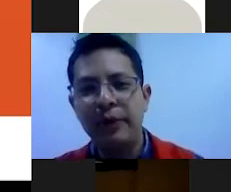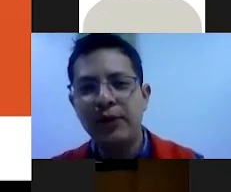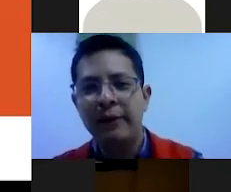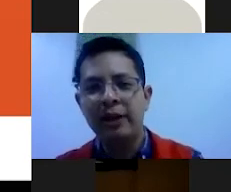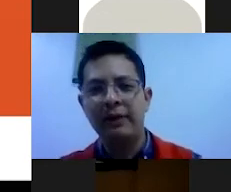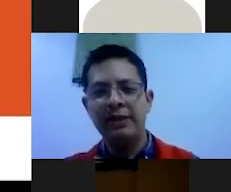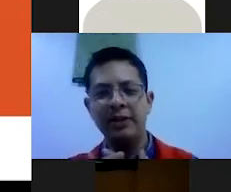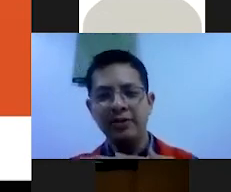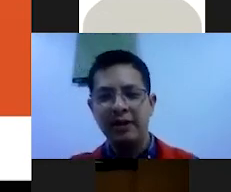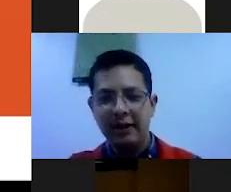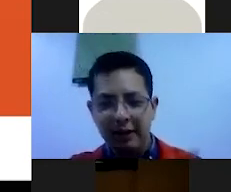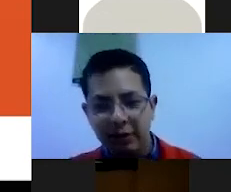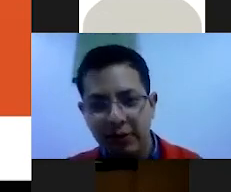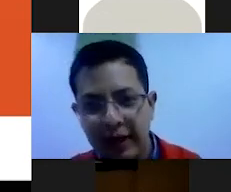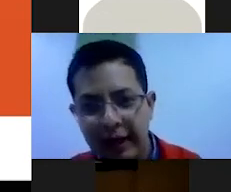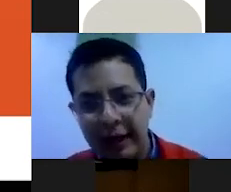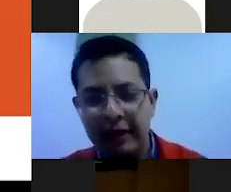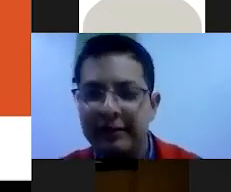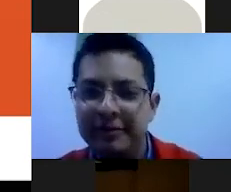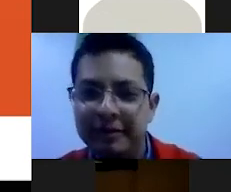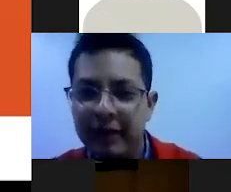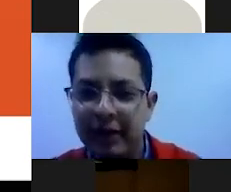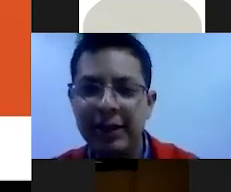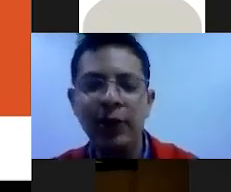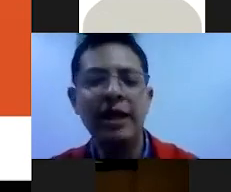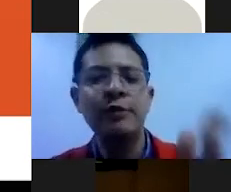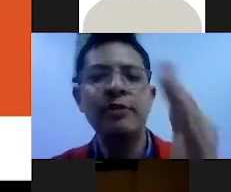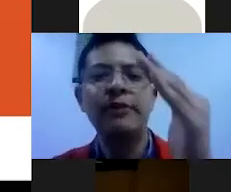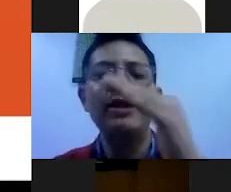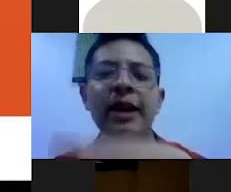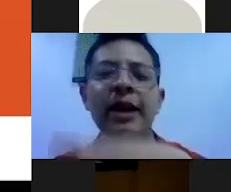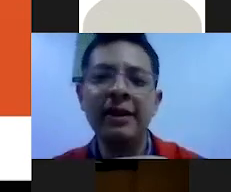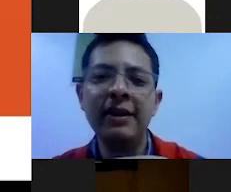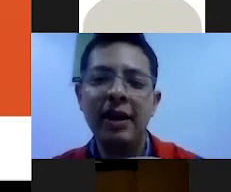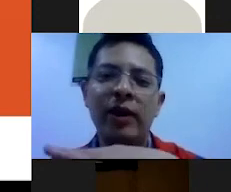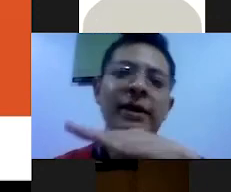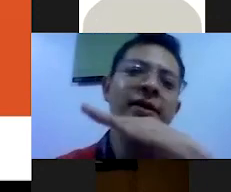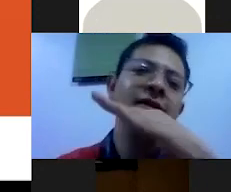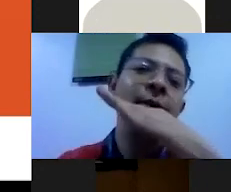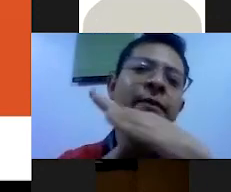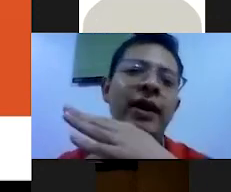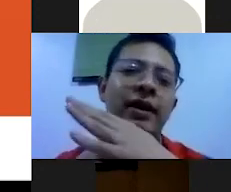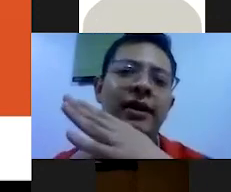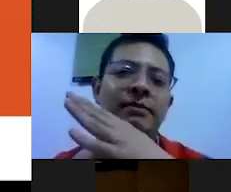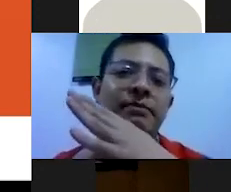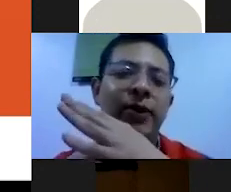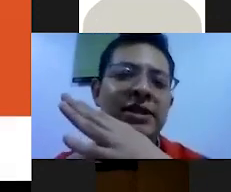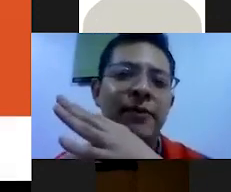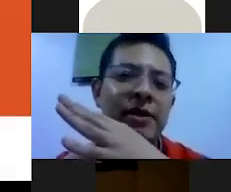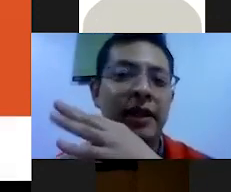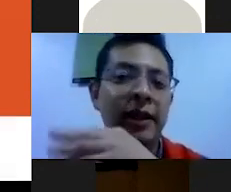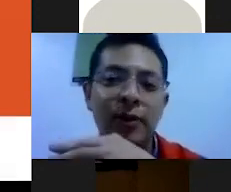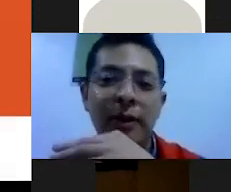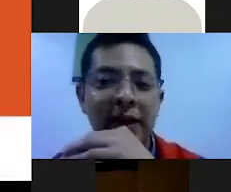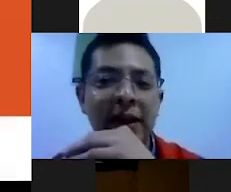en el pecho de la víctima, sino en toda la cama. Y hacer una superficie blanda, lo que va a hacer es que va a minorar ese impacto, esa